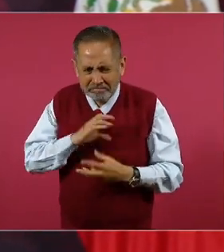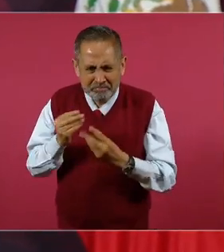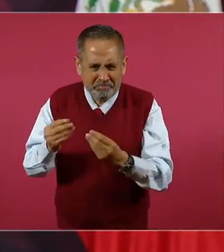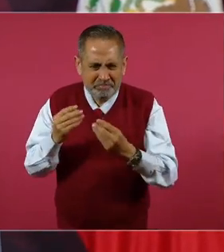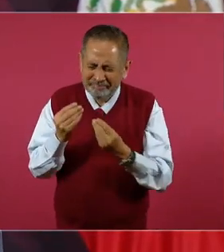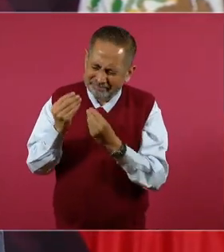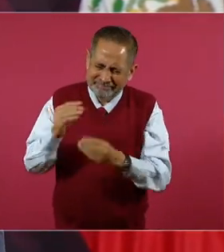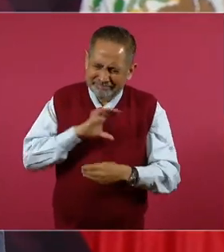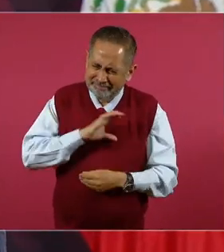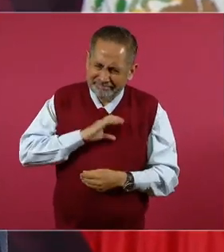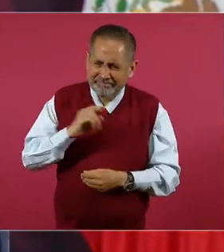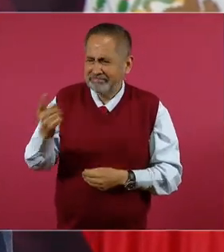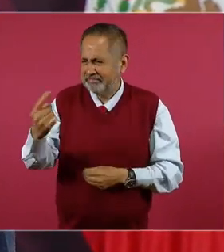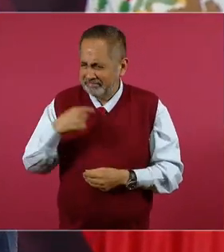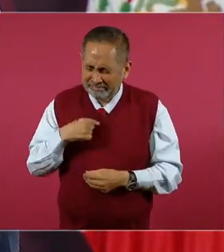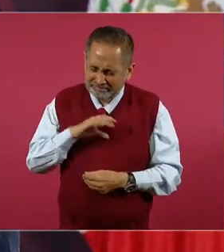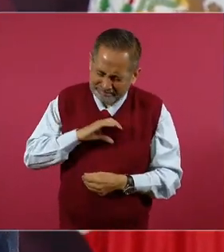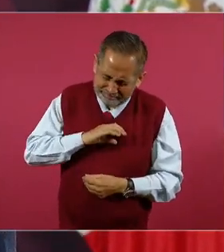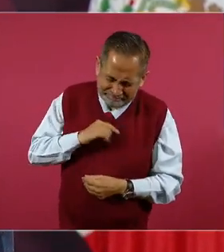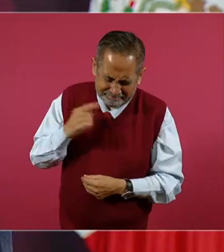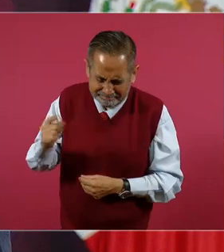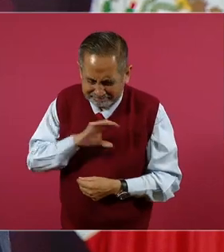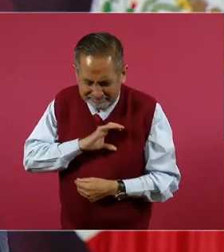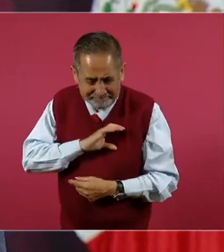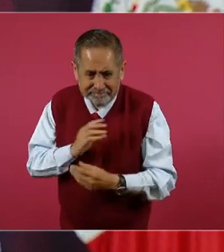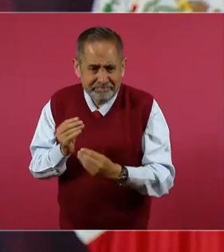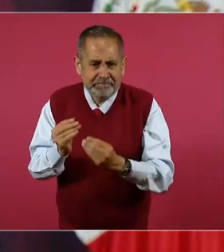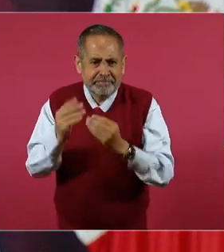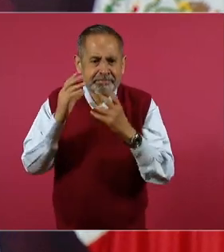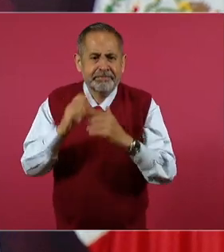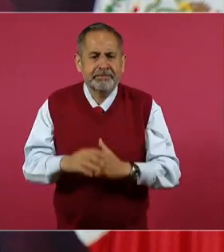mucho, mucho, mucho, mucho. Es